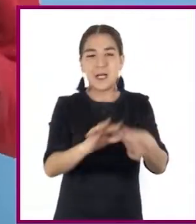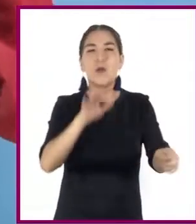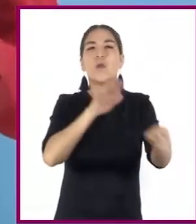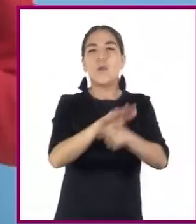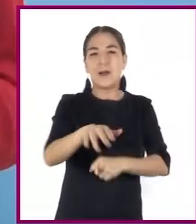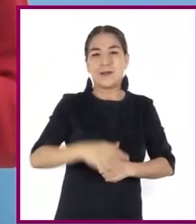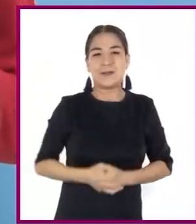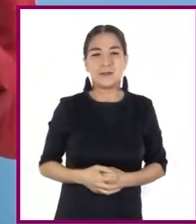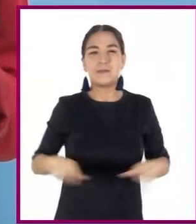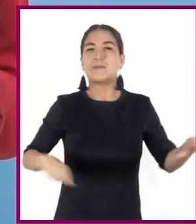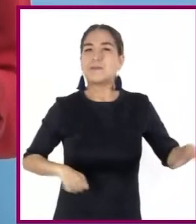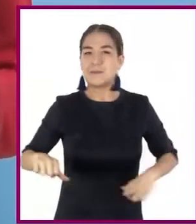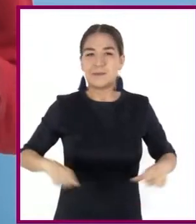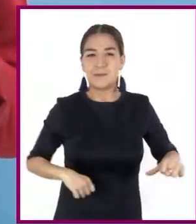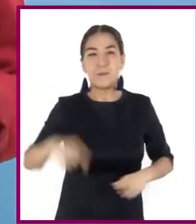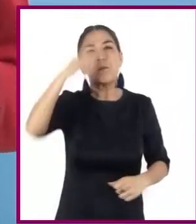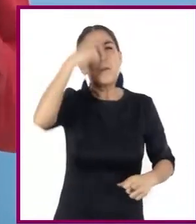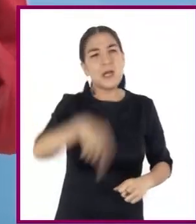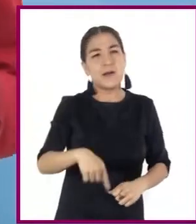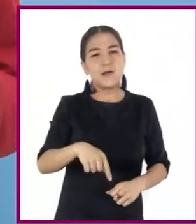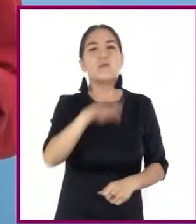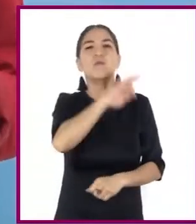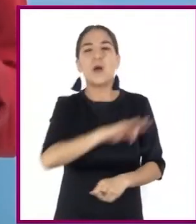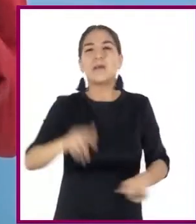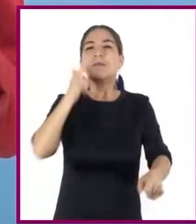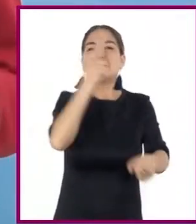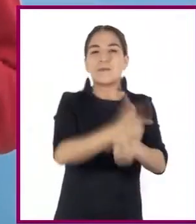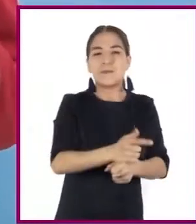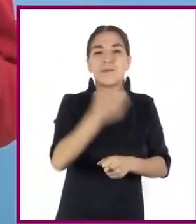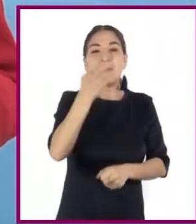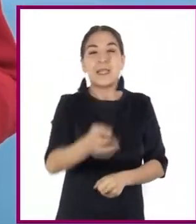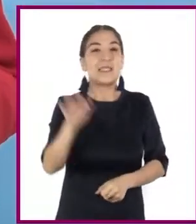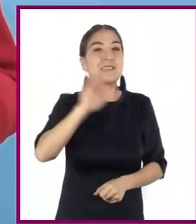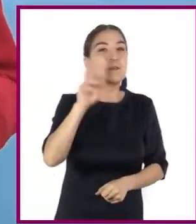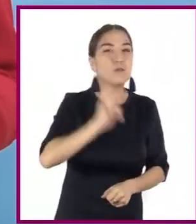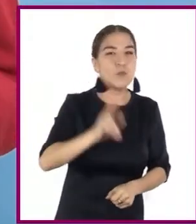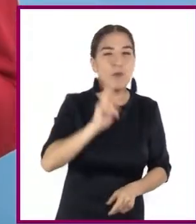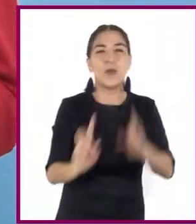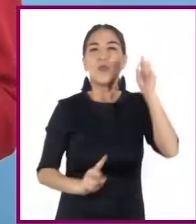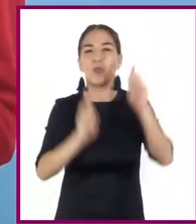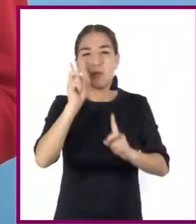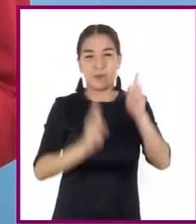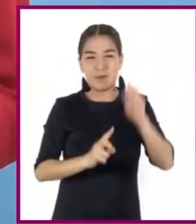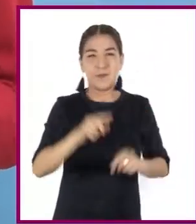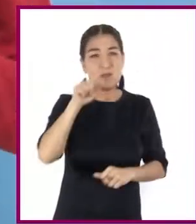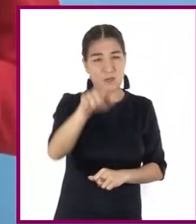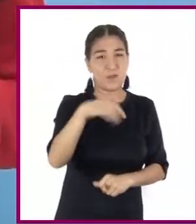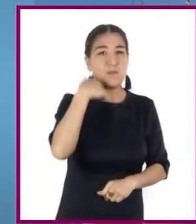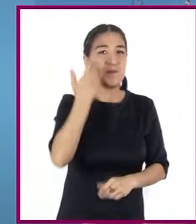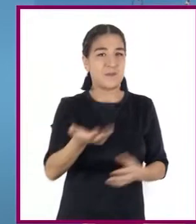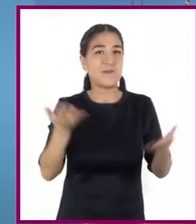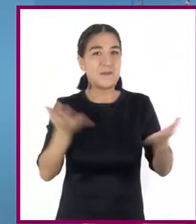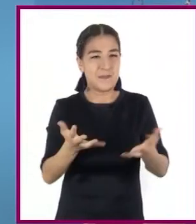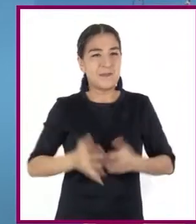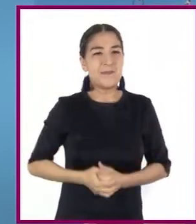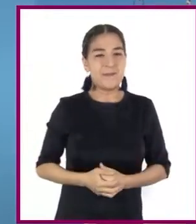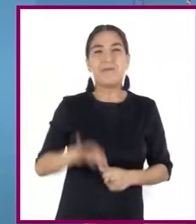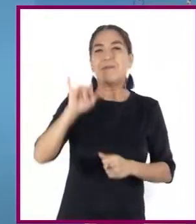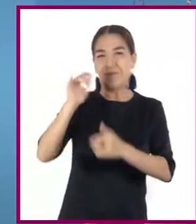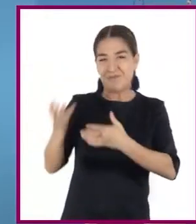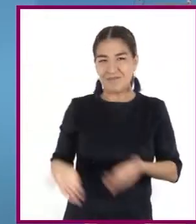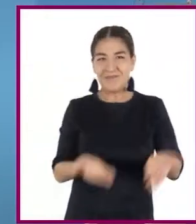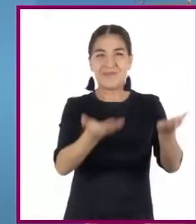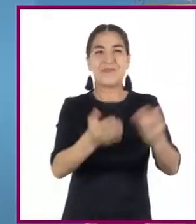siguiente dinámica y así poder identificar las posibles dudas. ¿Te parece, Nayeli?